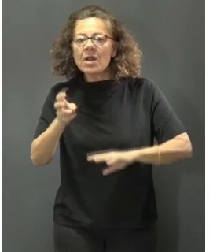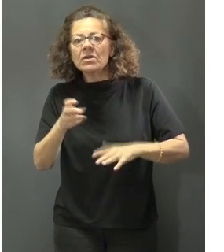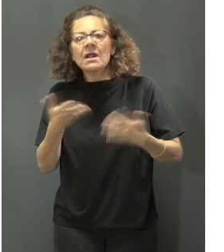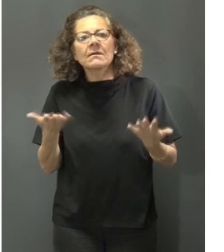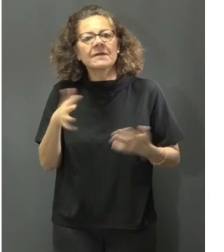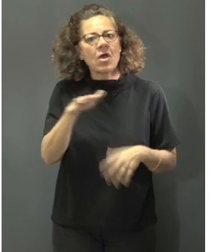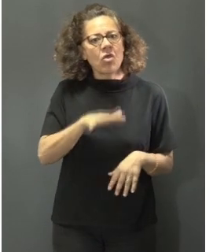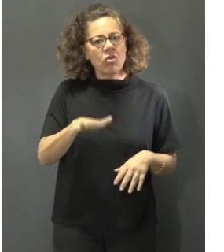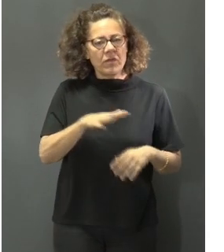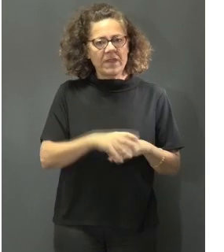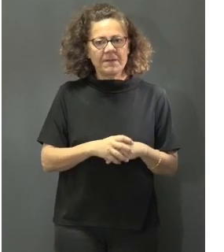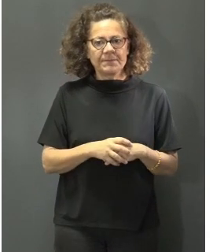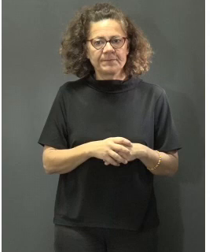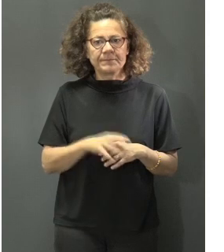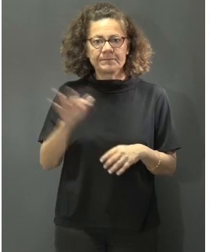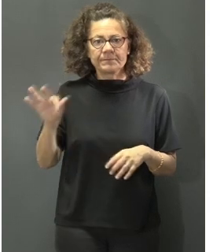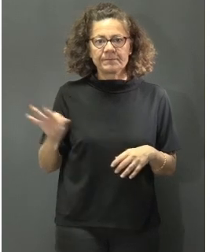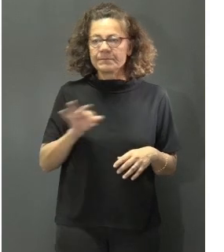veis?